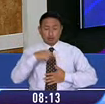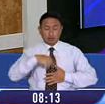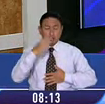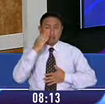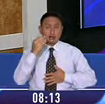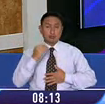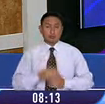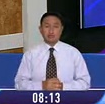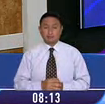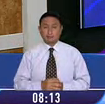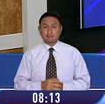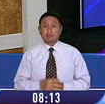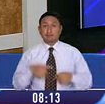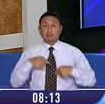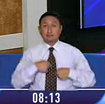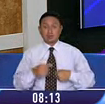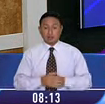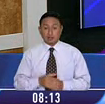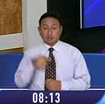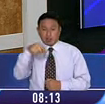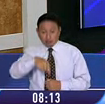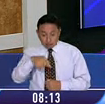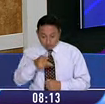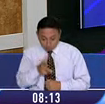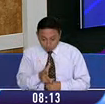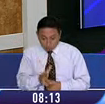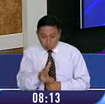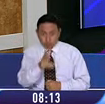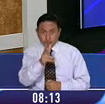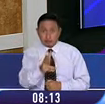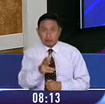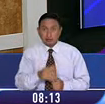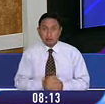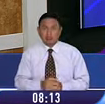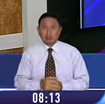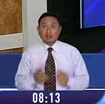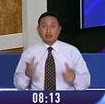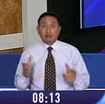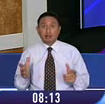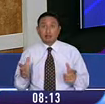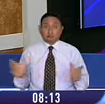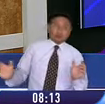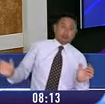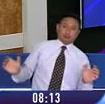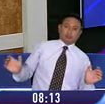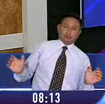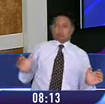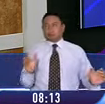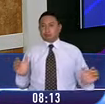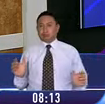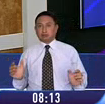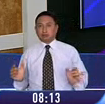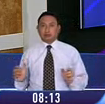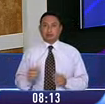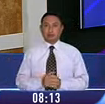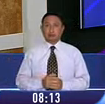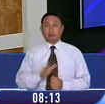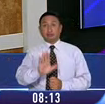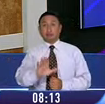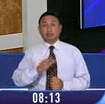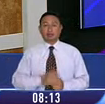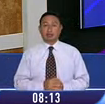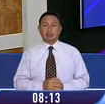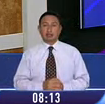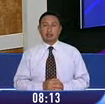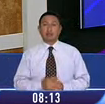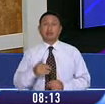veces que estoy en la señalización y poco más tengo que tirar el cuerpo. Así. Y ahí medio frenan. La